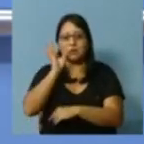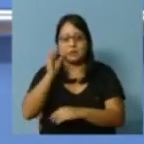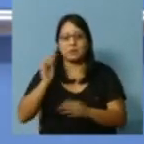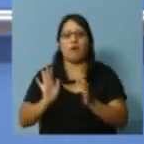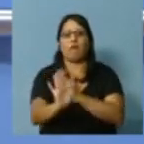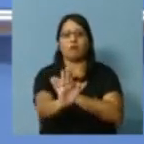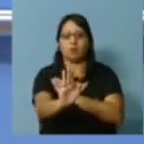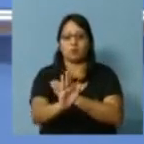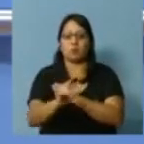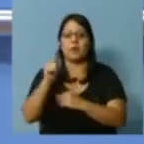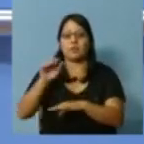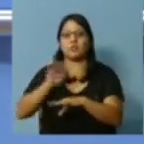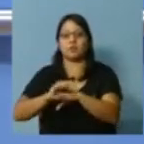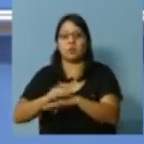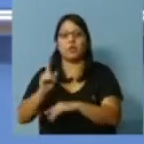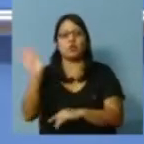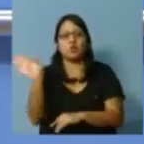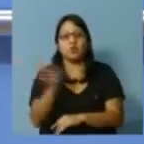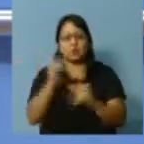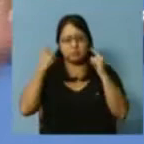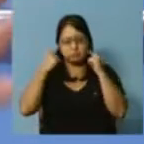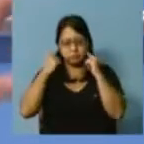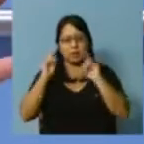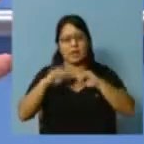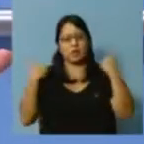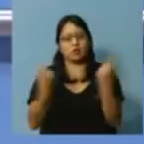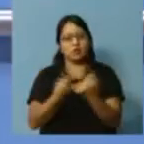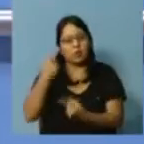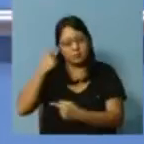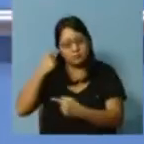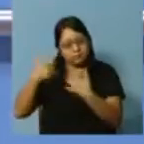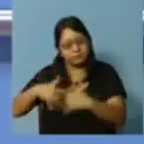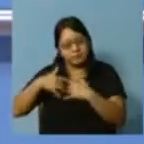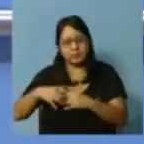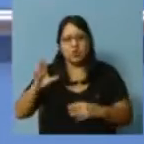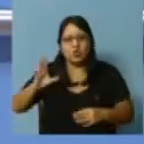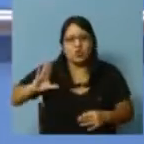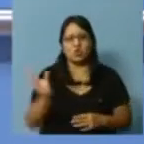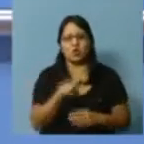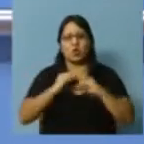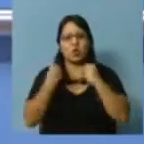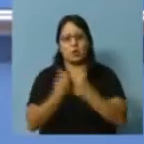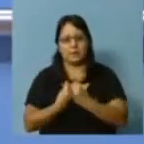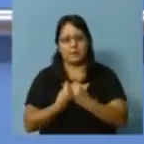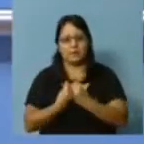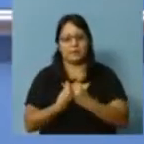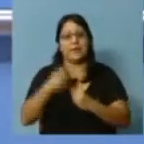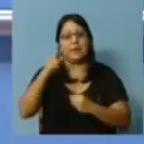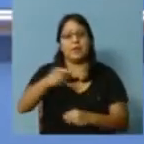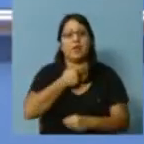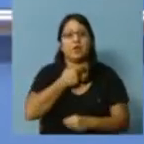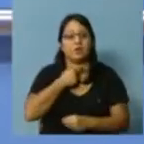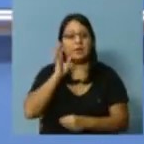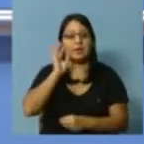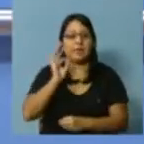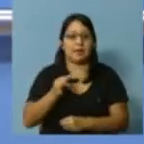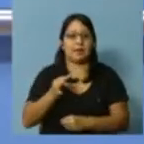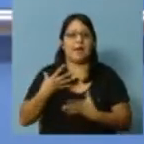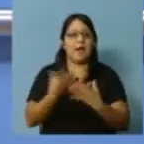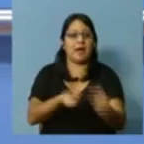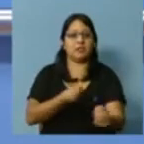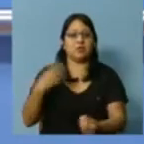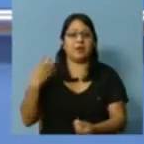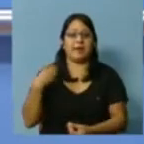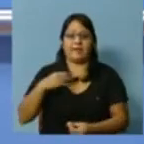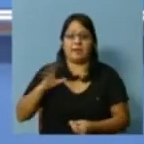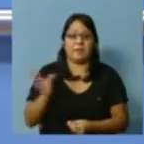tenemos que ver tenemos que pensar en todo el beneficio de todos los productores en función de que de buscar el bien general buscar un